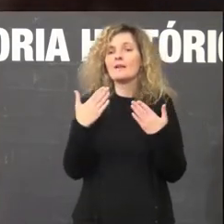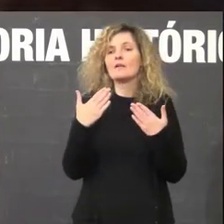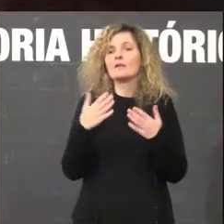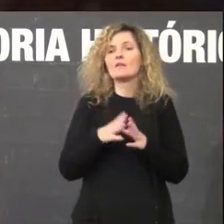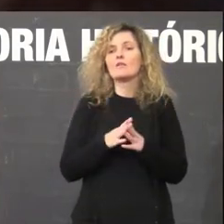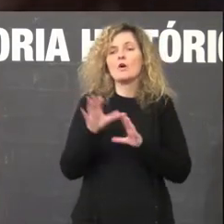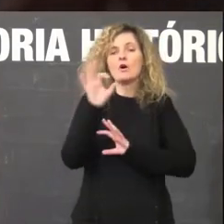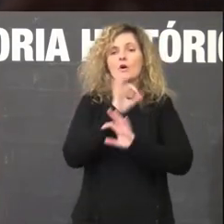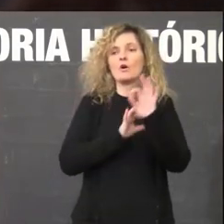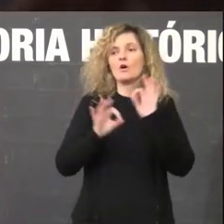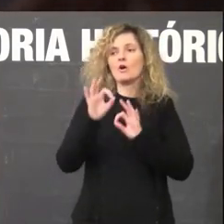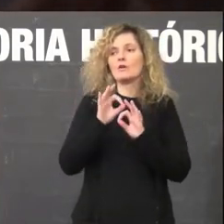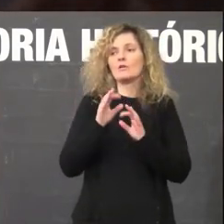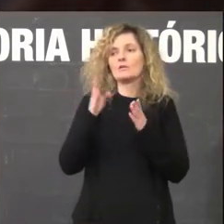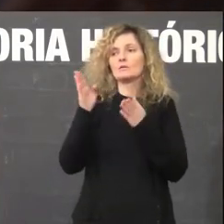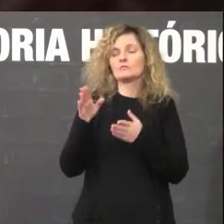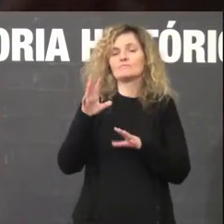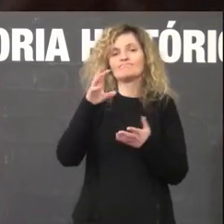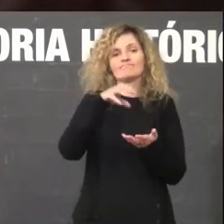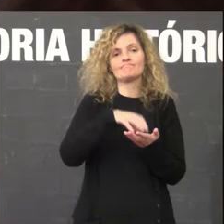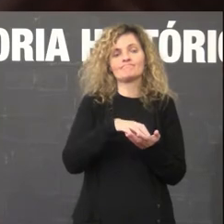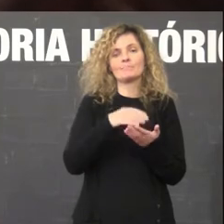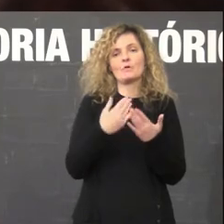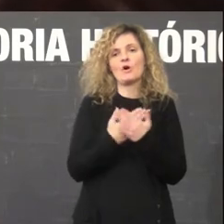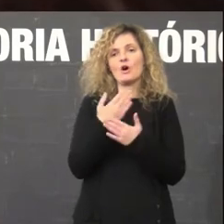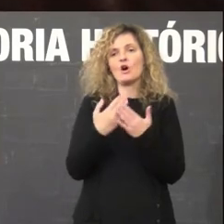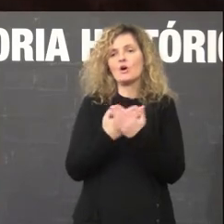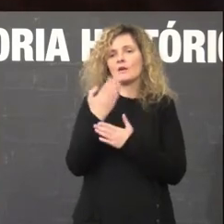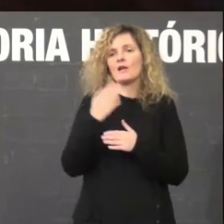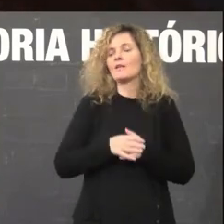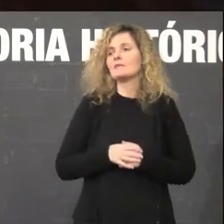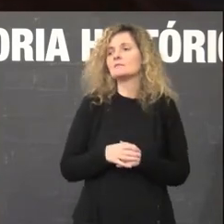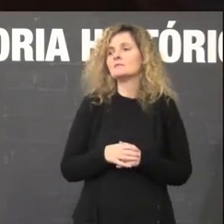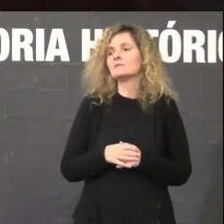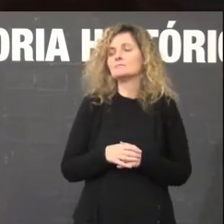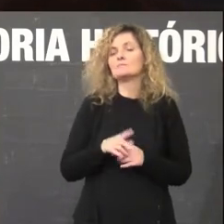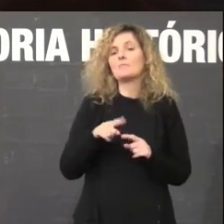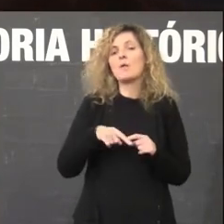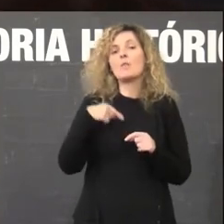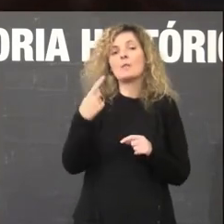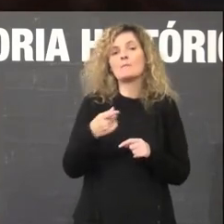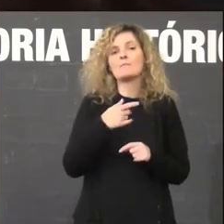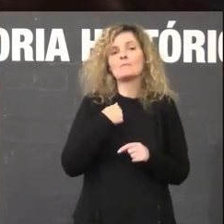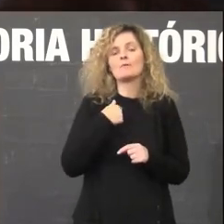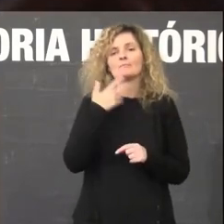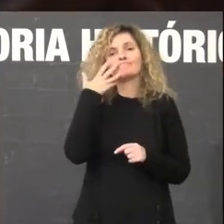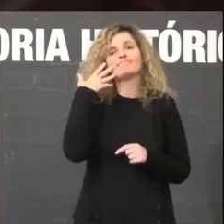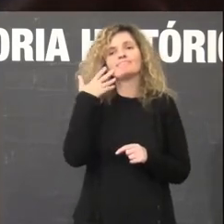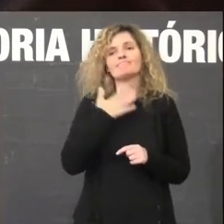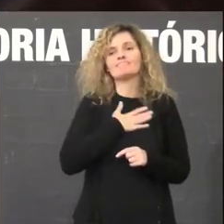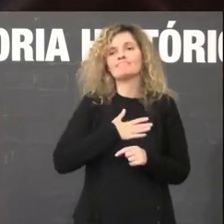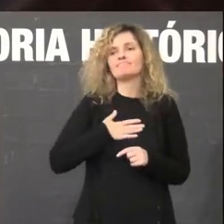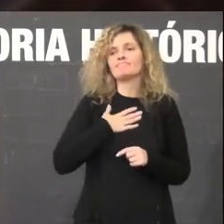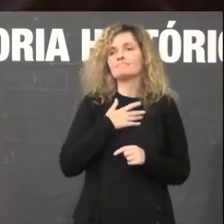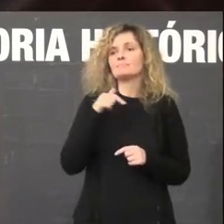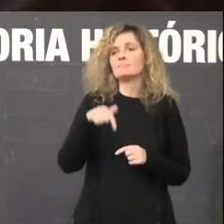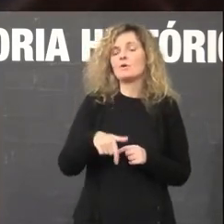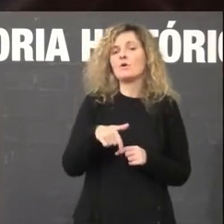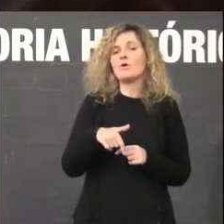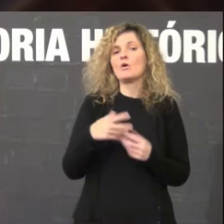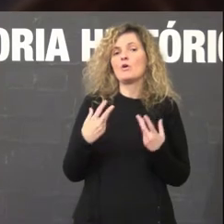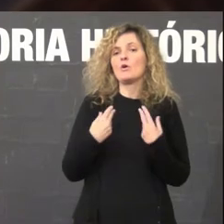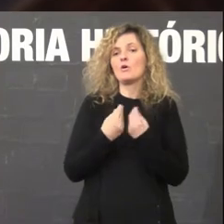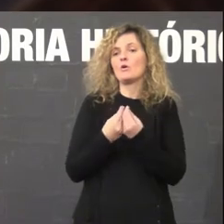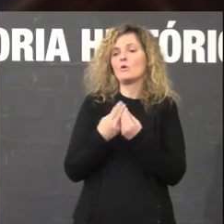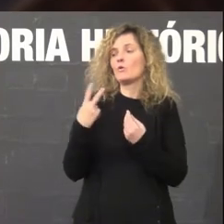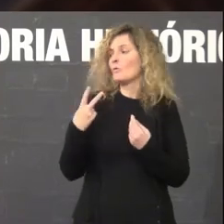ás organizadoras deste evento e destas xornadas, e despois para min é un privilexio estar con estes